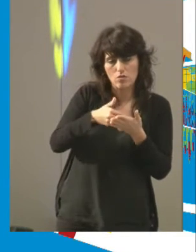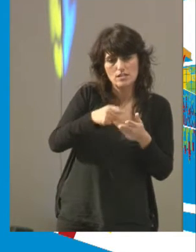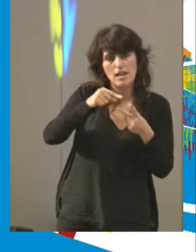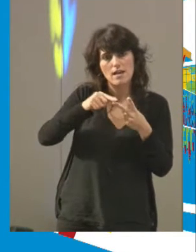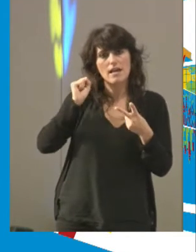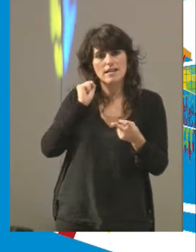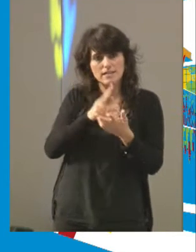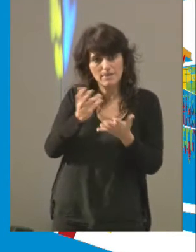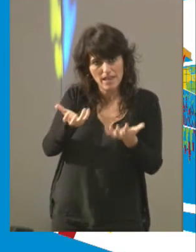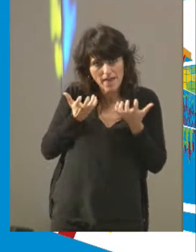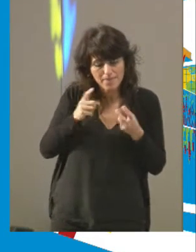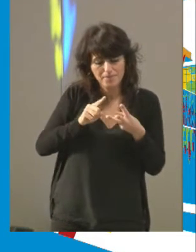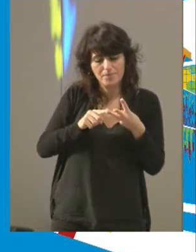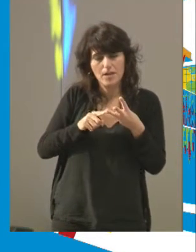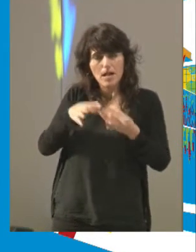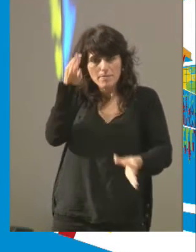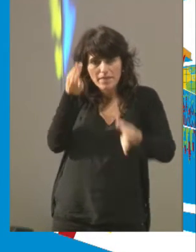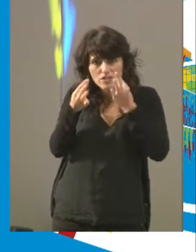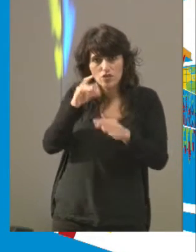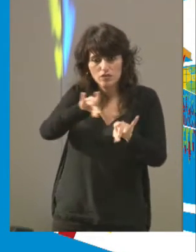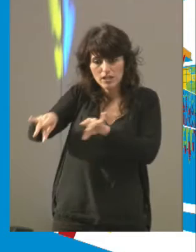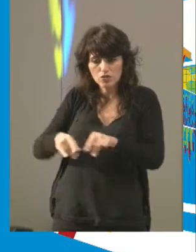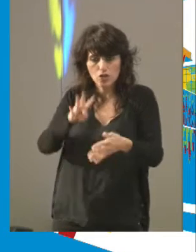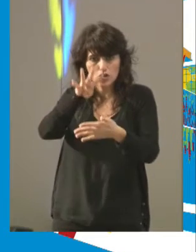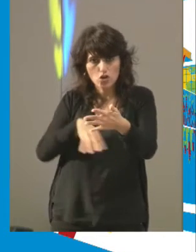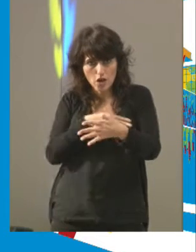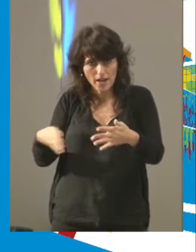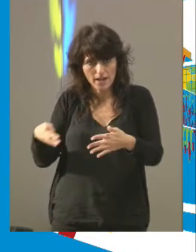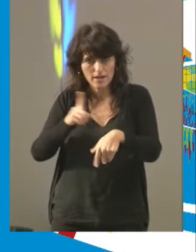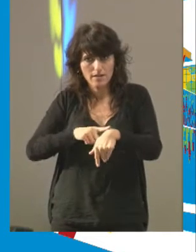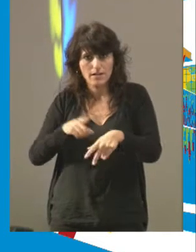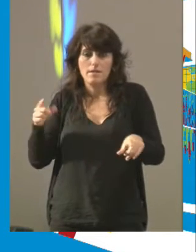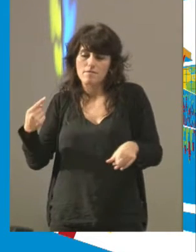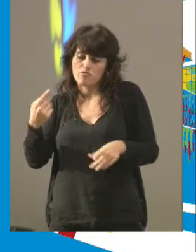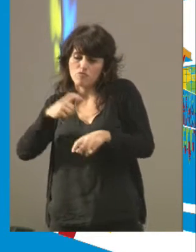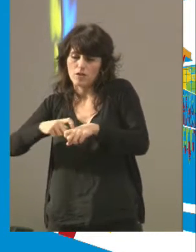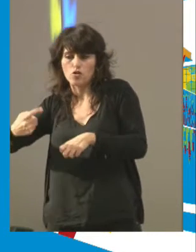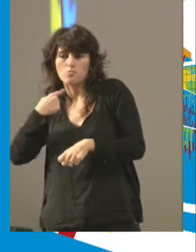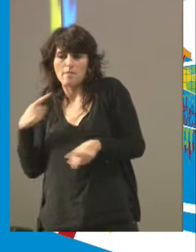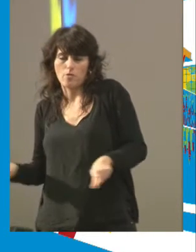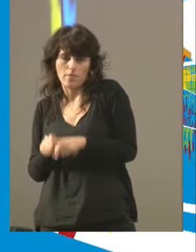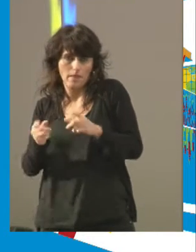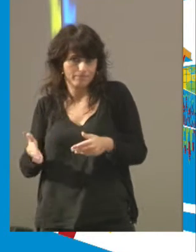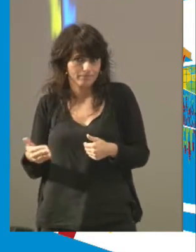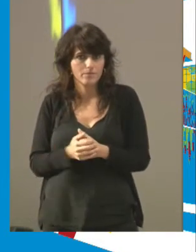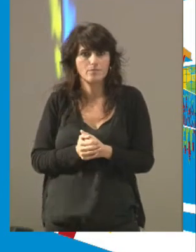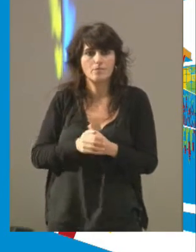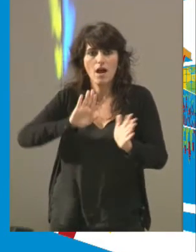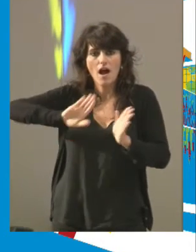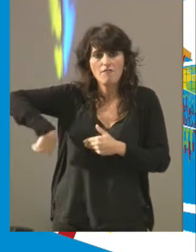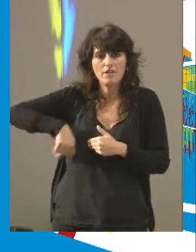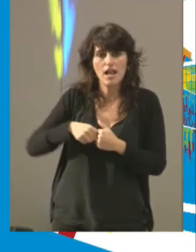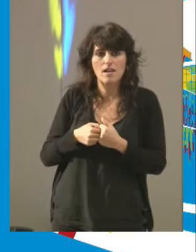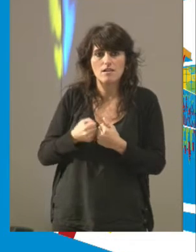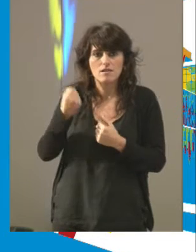replicabilidad, la precisión territorial horaria y nos dio un poco más igual los factores que perdíamos. Como al final una imagen vale más